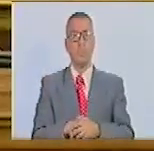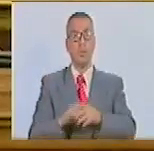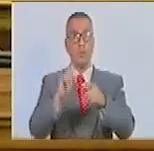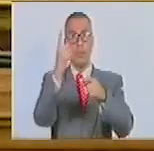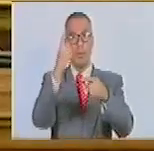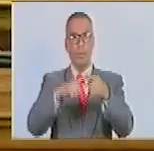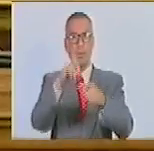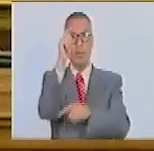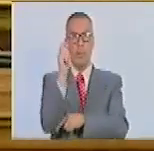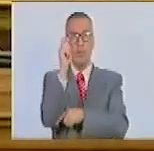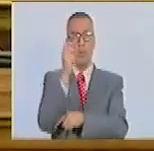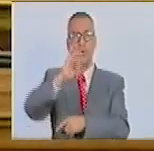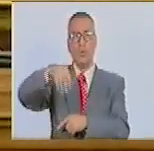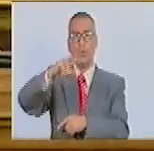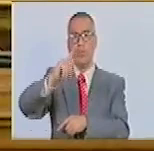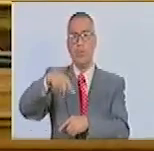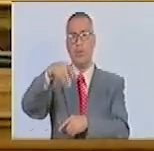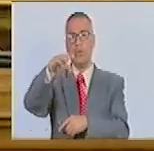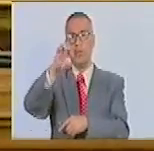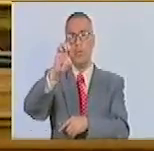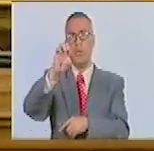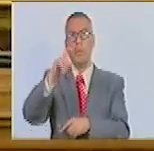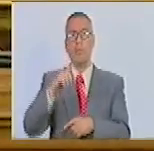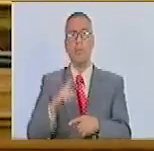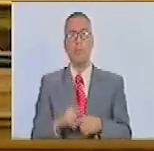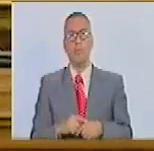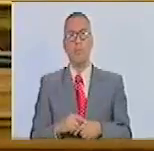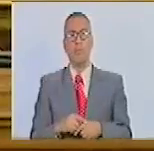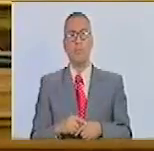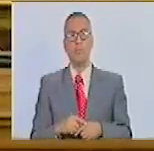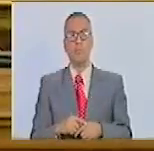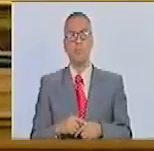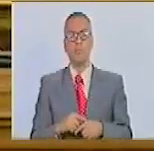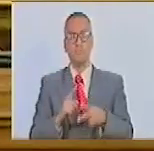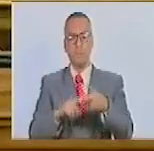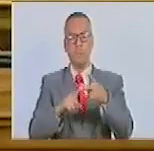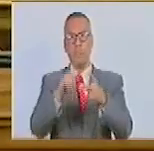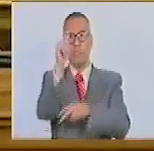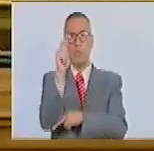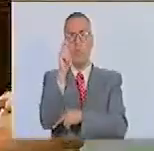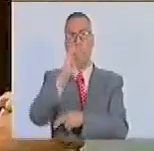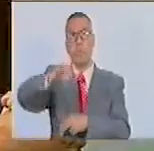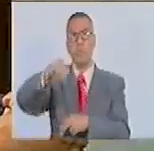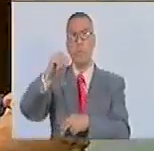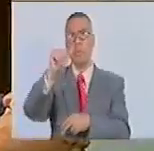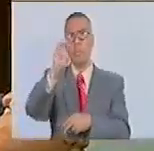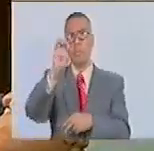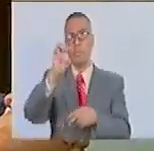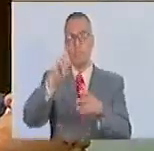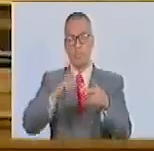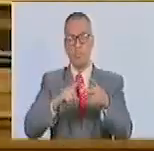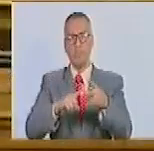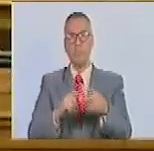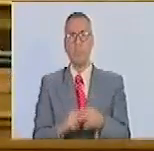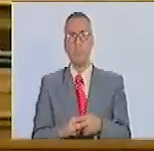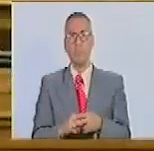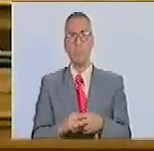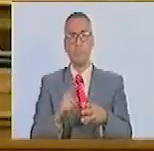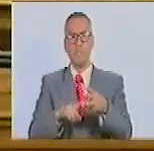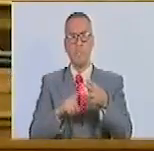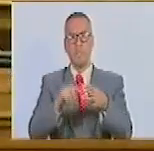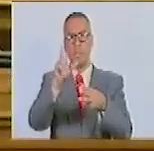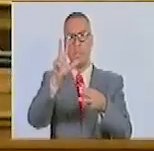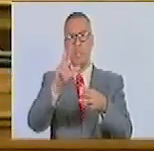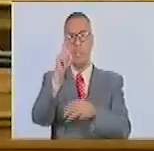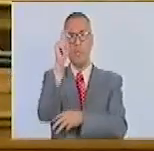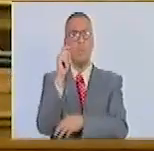Primero, diputado Giuseppe Alessandrello. Segundo, diputado José Gregorio Correa.